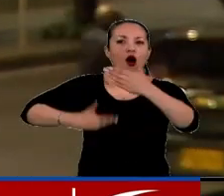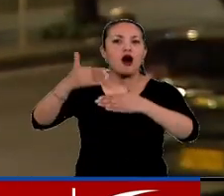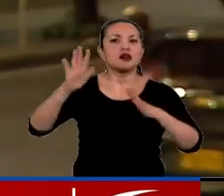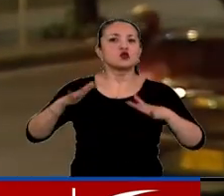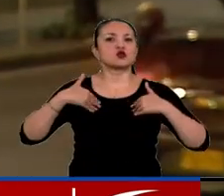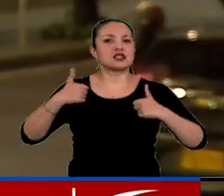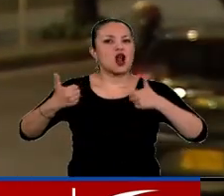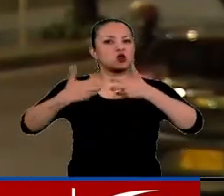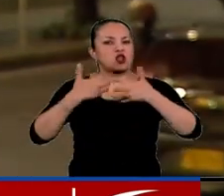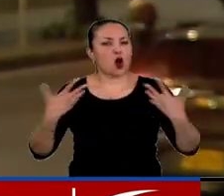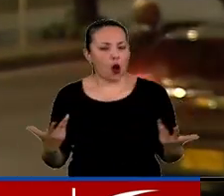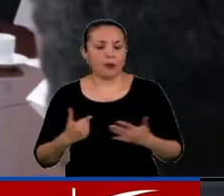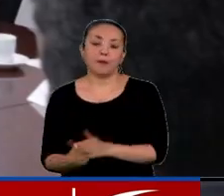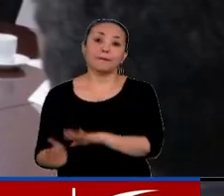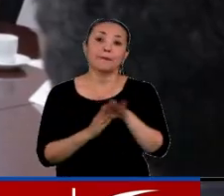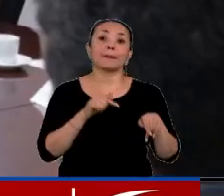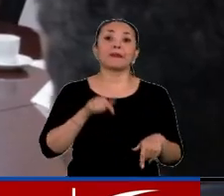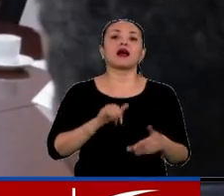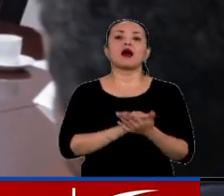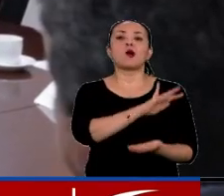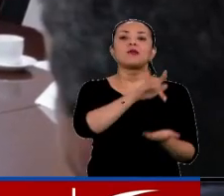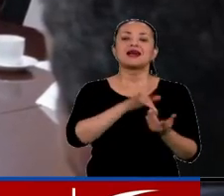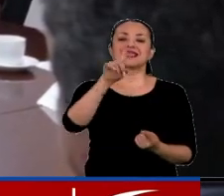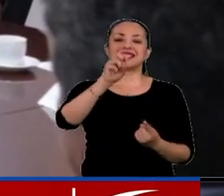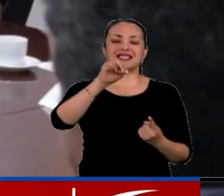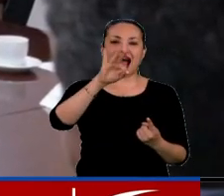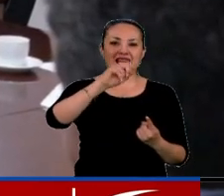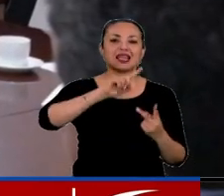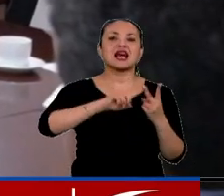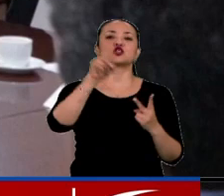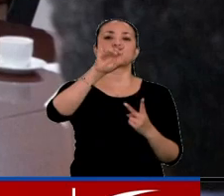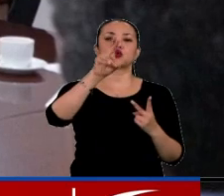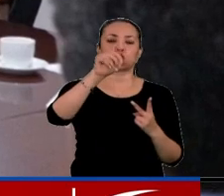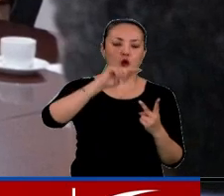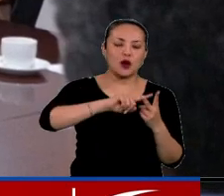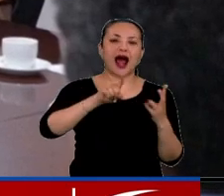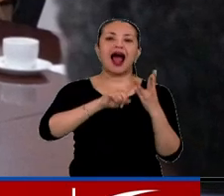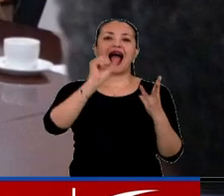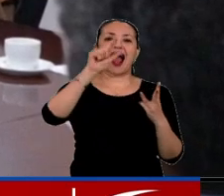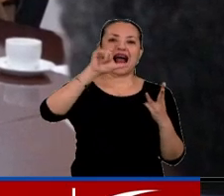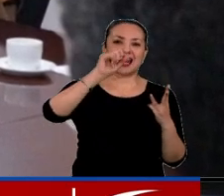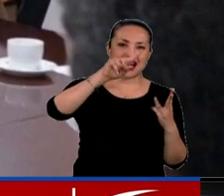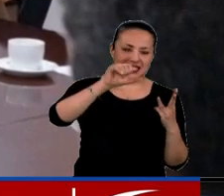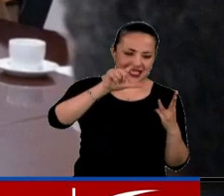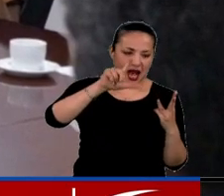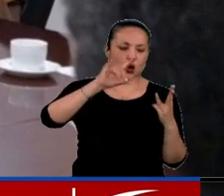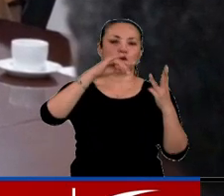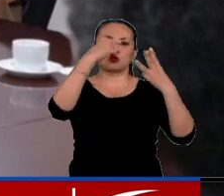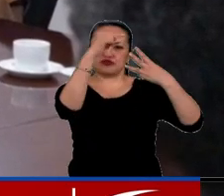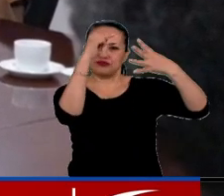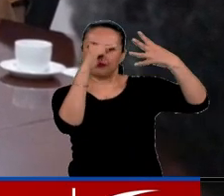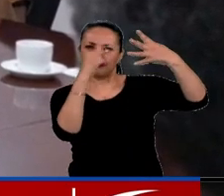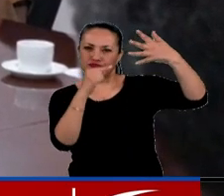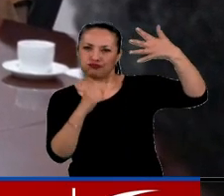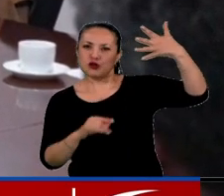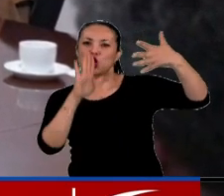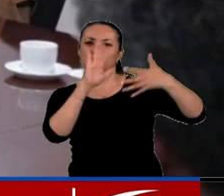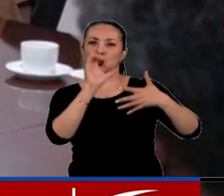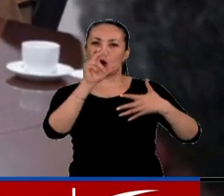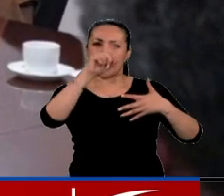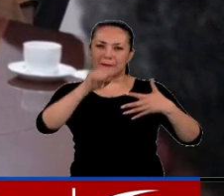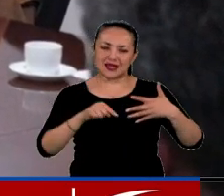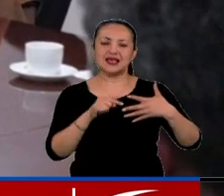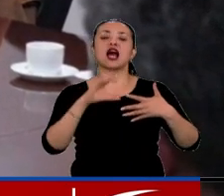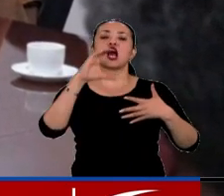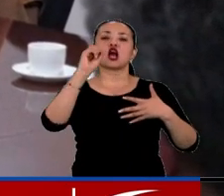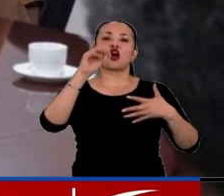esta reunión había representación de Sanitas, Sura, Compensar, Allianz Salud, Salud Mía, Salud Total, Salud Confenalco, Mutual